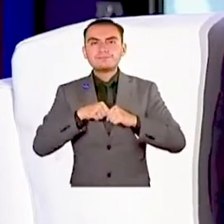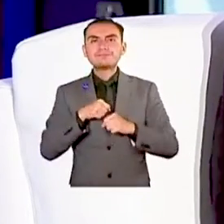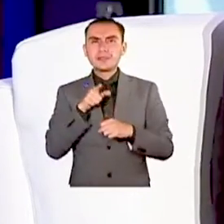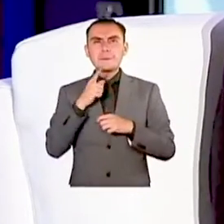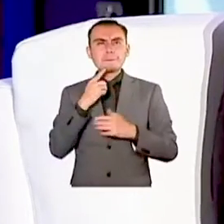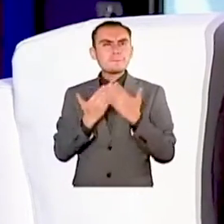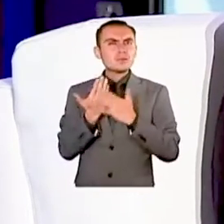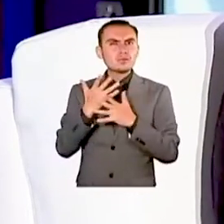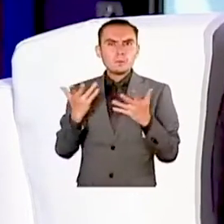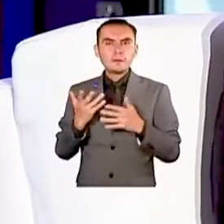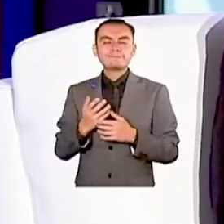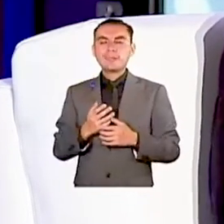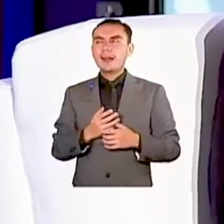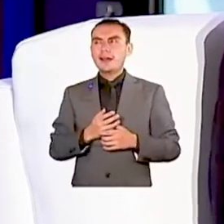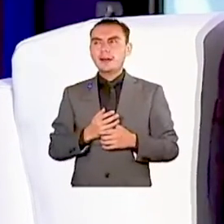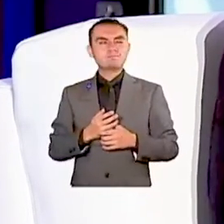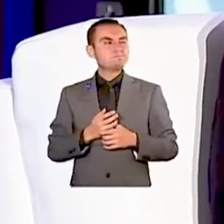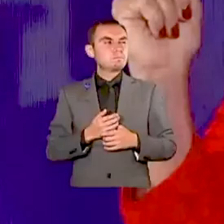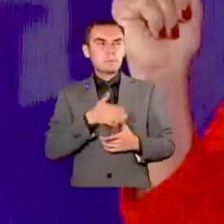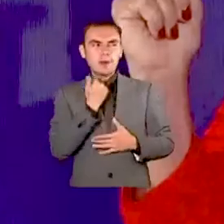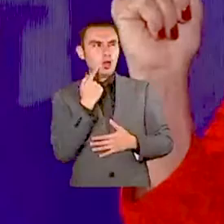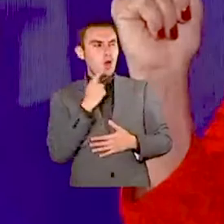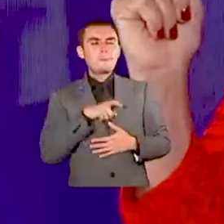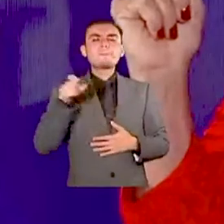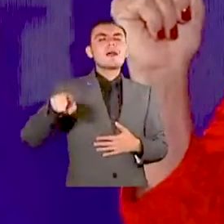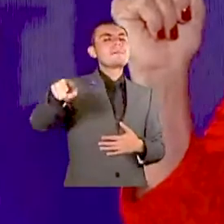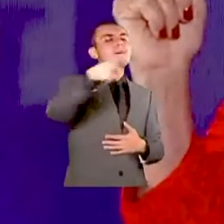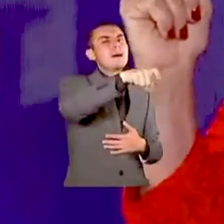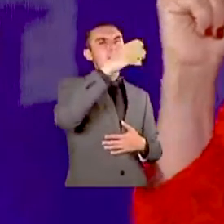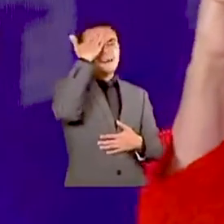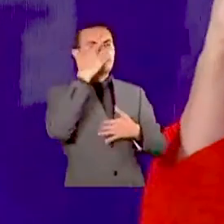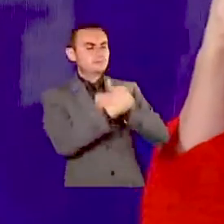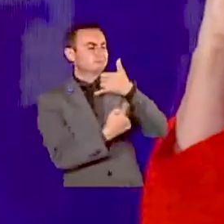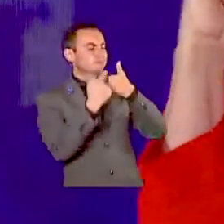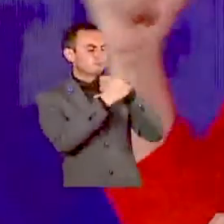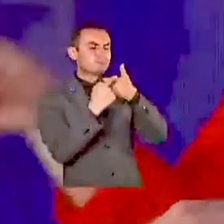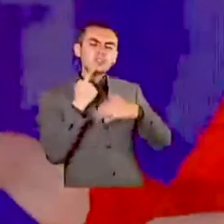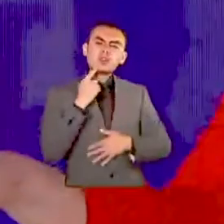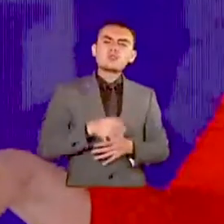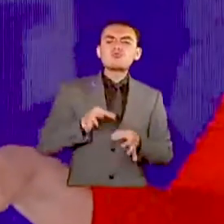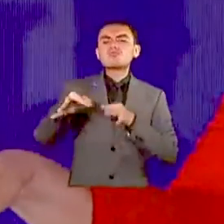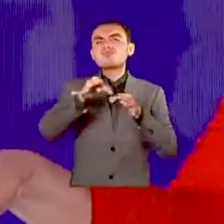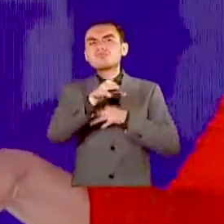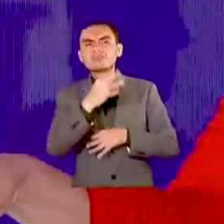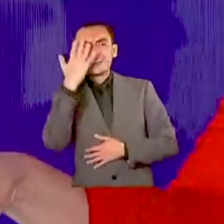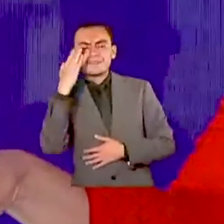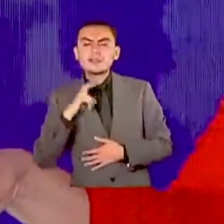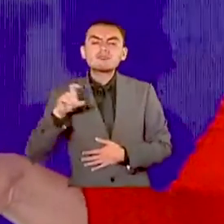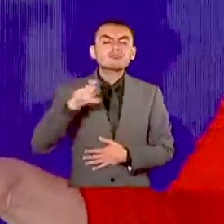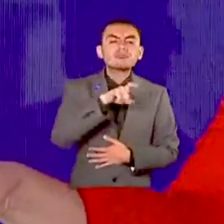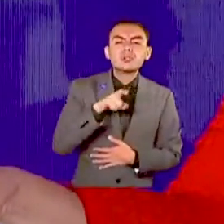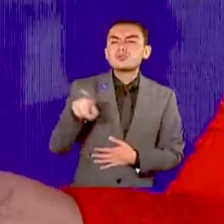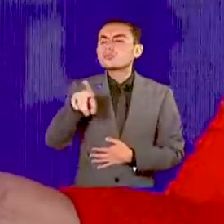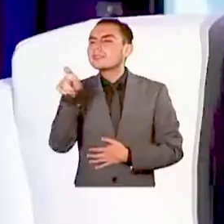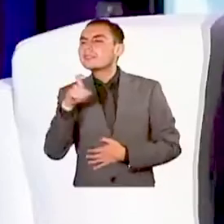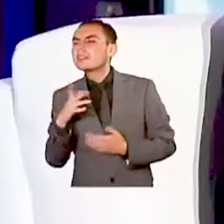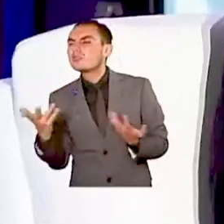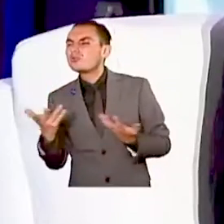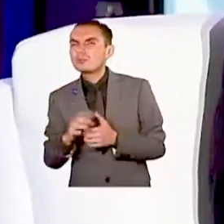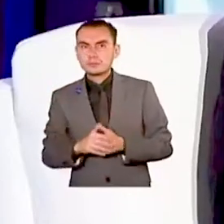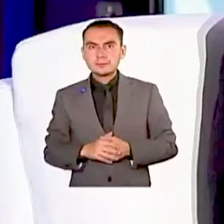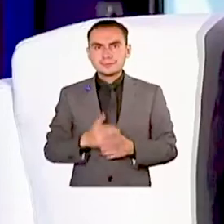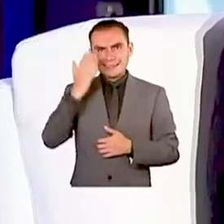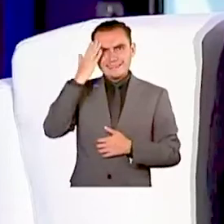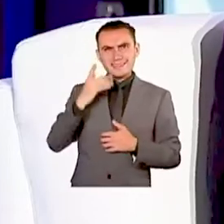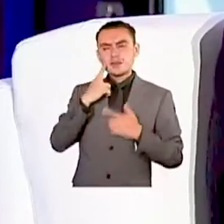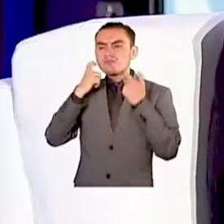institución fue ir a visitar las regiones, verificar de primera mano cuáles eran las necesidades que tenían, tanto